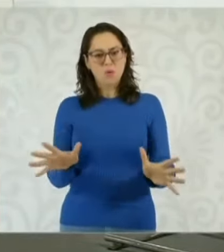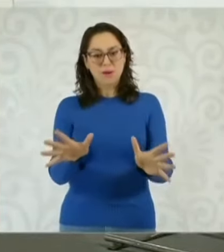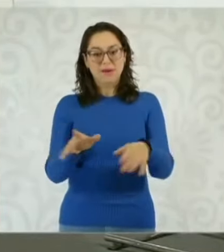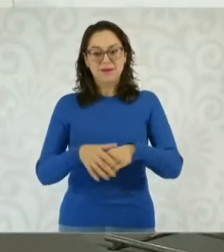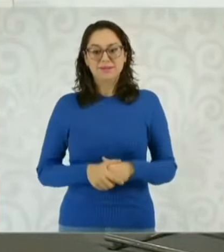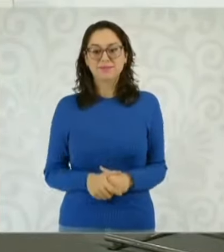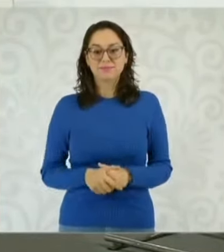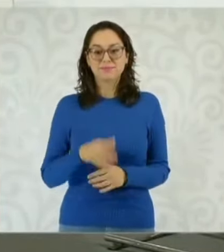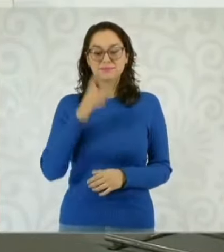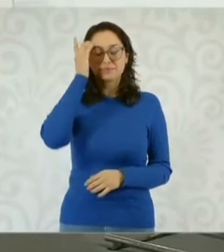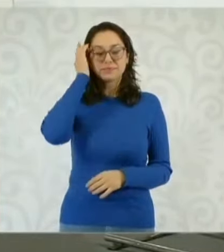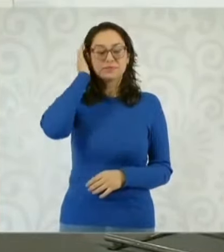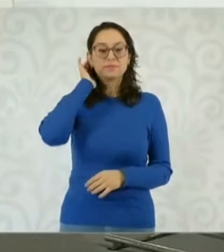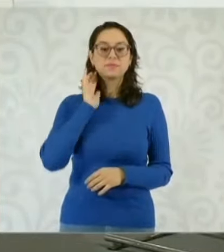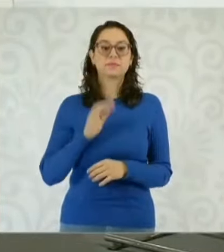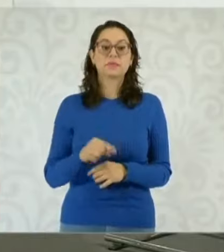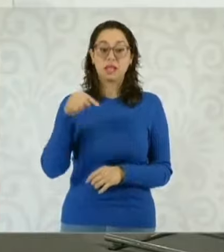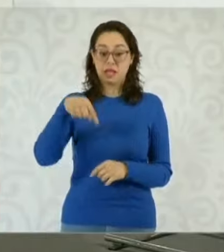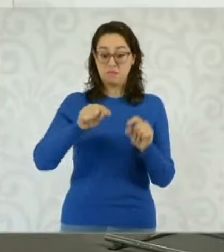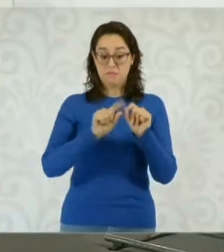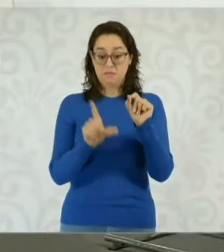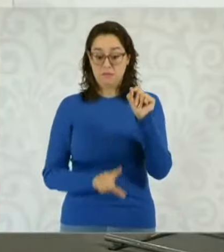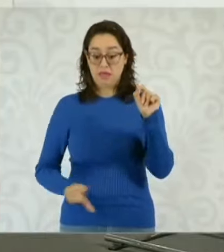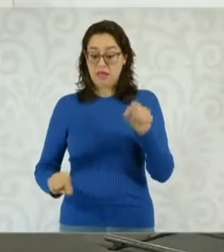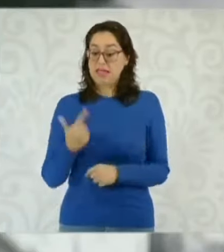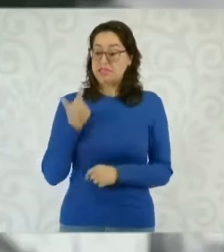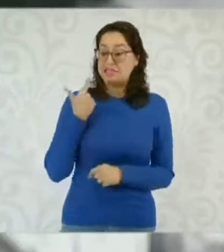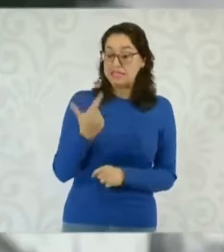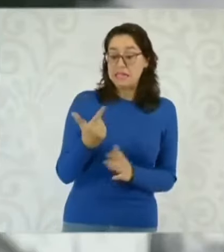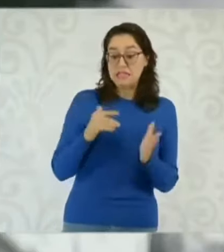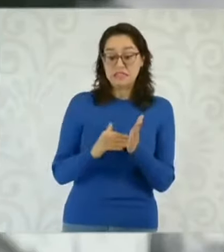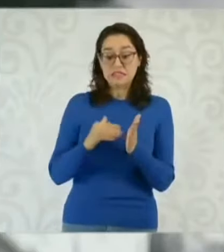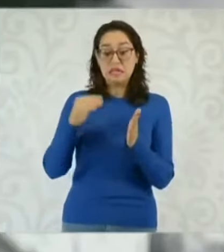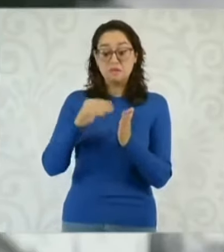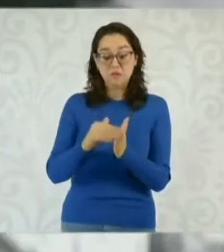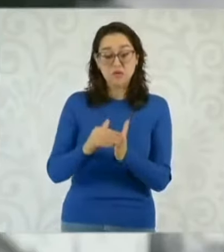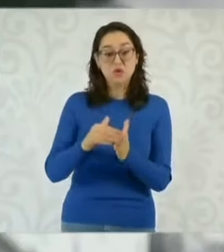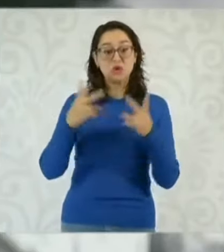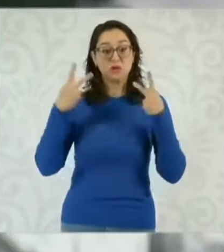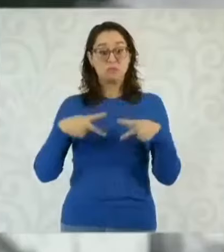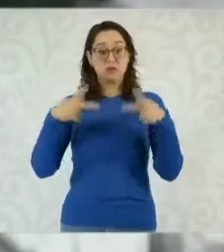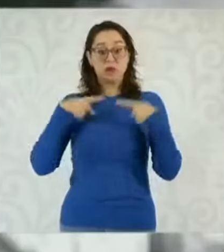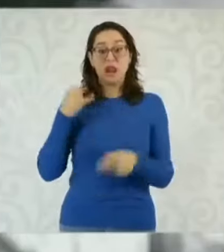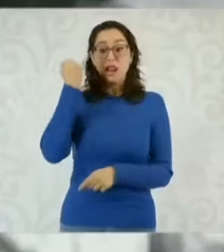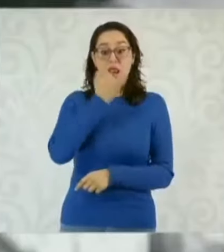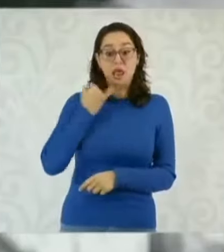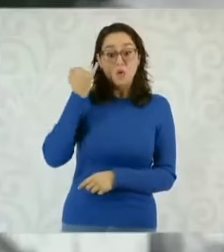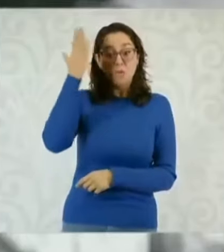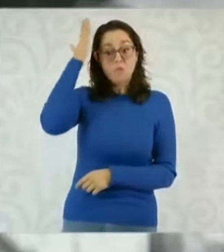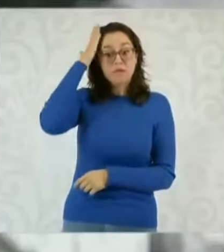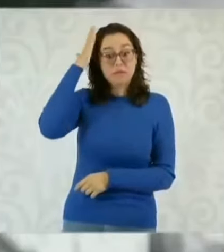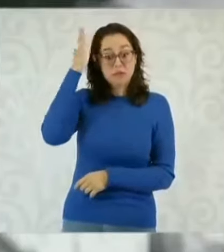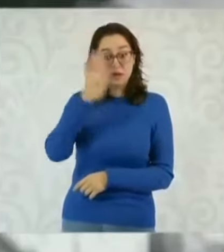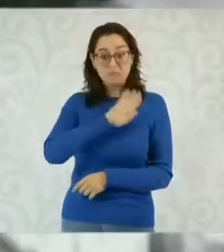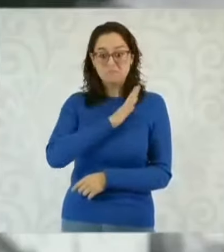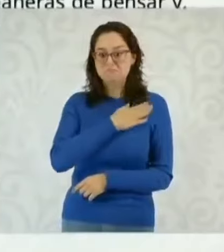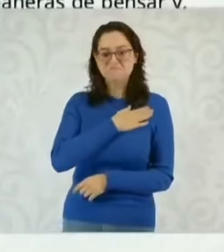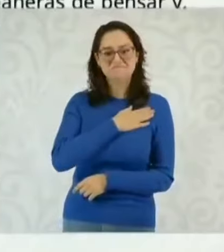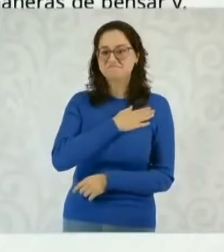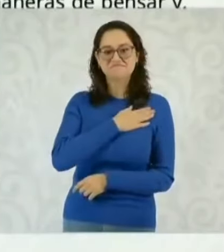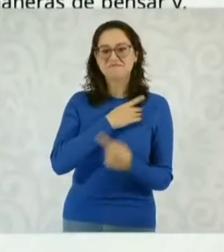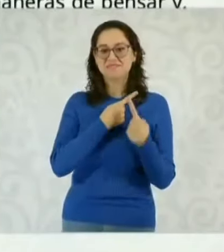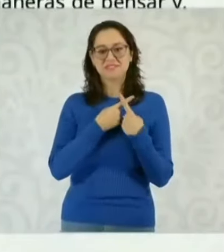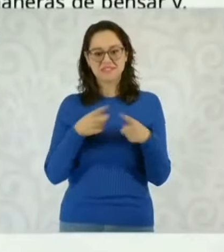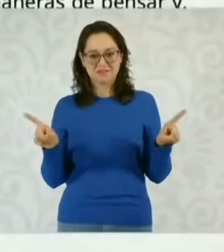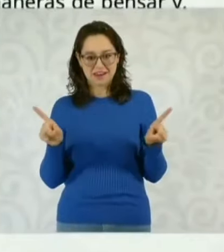nuestro país, más de 7 millones de personas tienen una lengua materna distinta al español. Hay